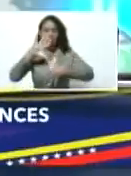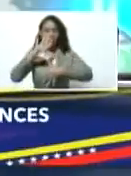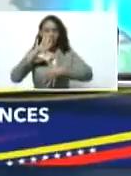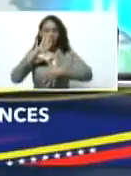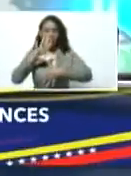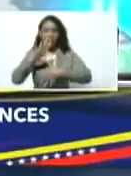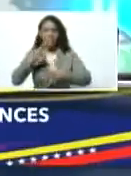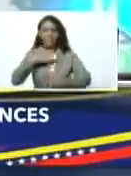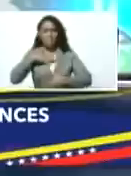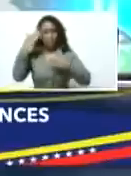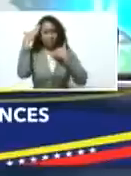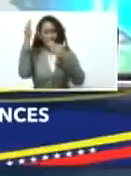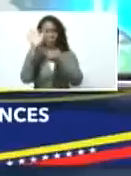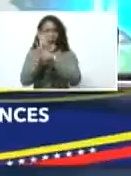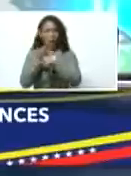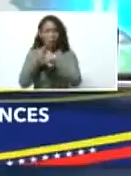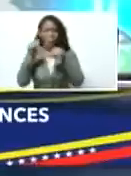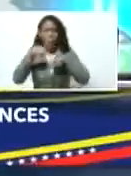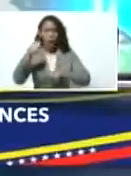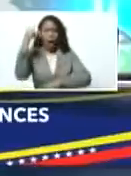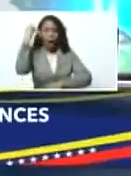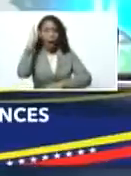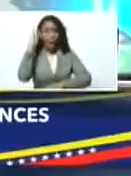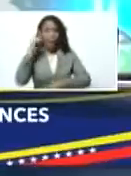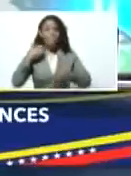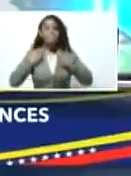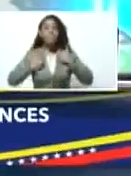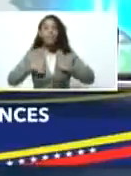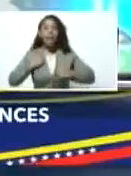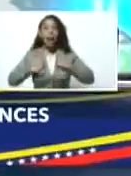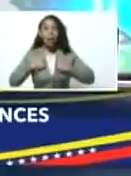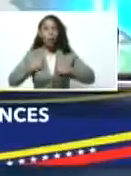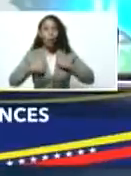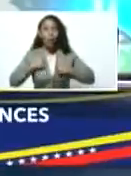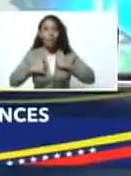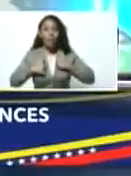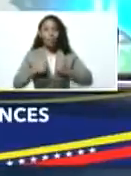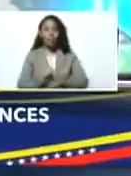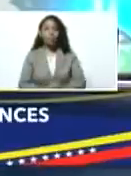Mis saludos cariñosos. Hoy tenemos miércoles